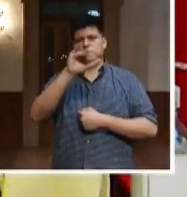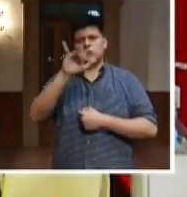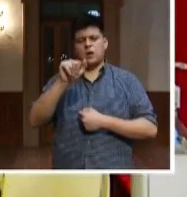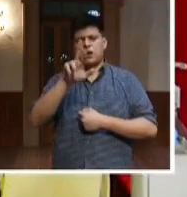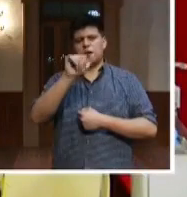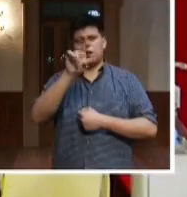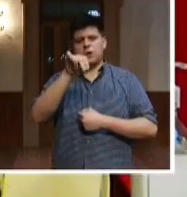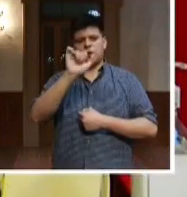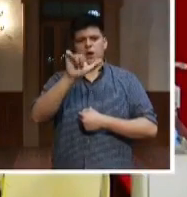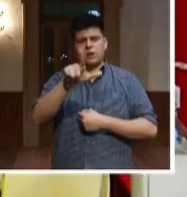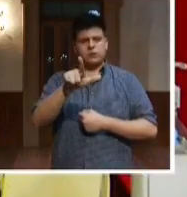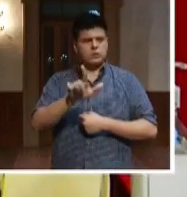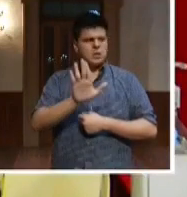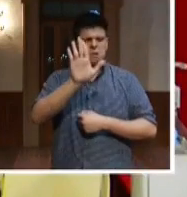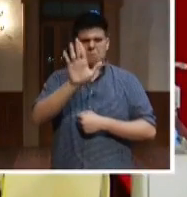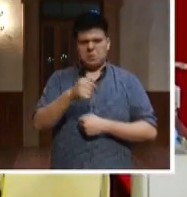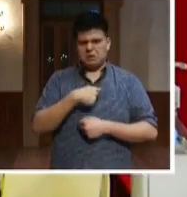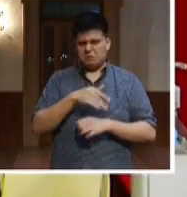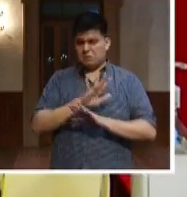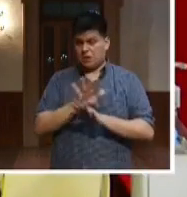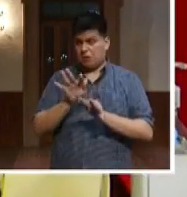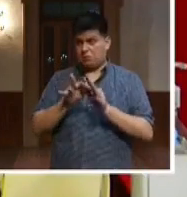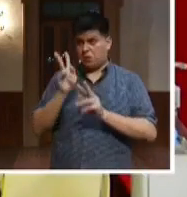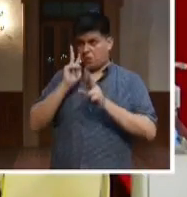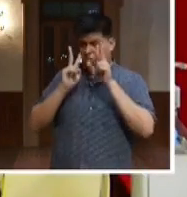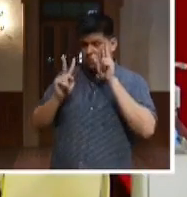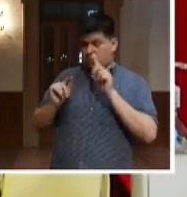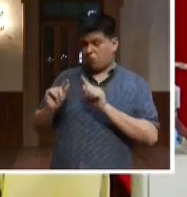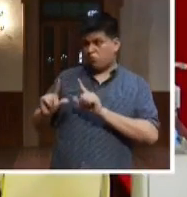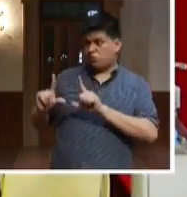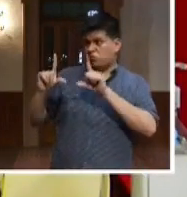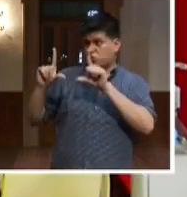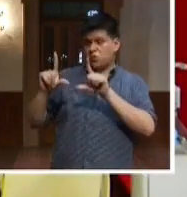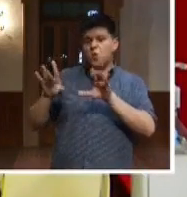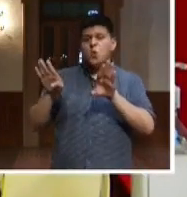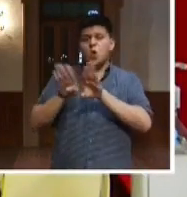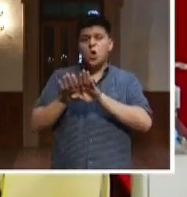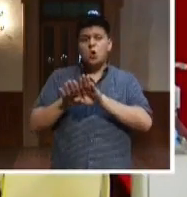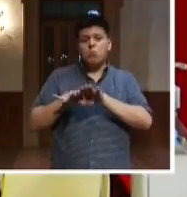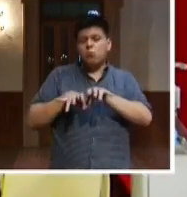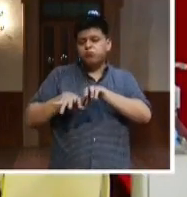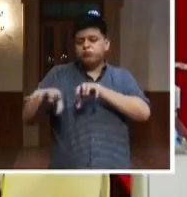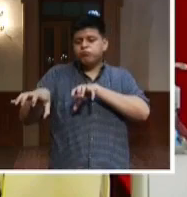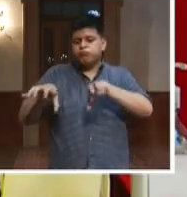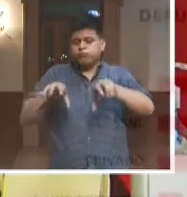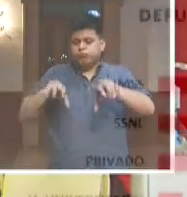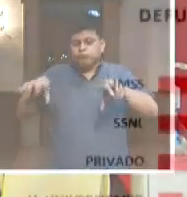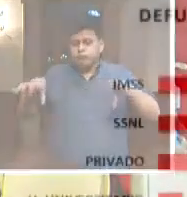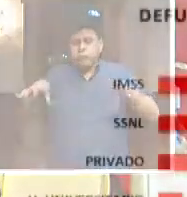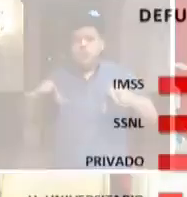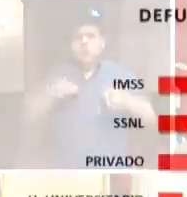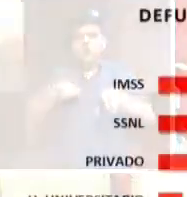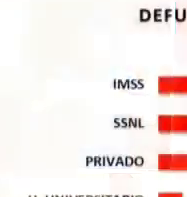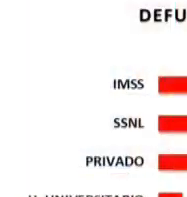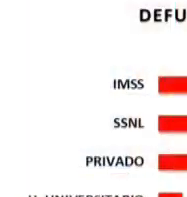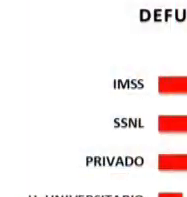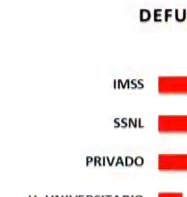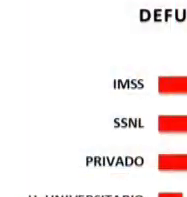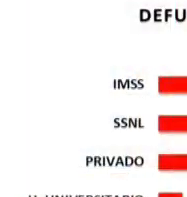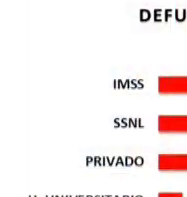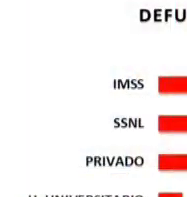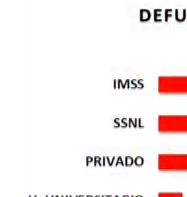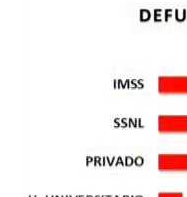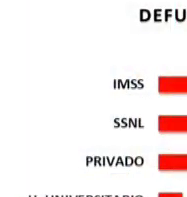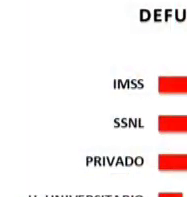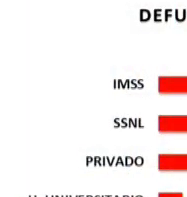Y me parece que ahí está la caracterización de las defunciones. Actualmente en el